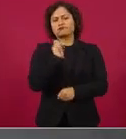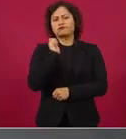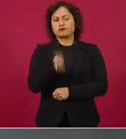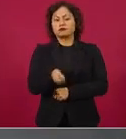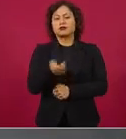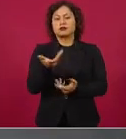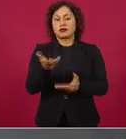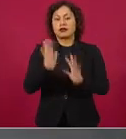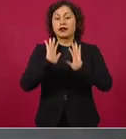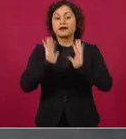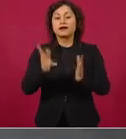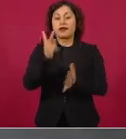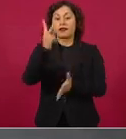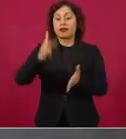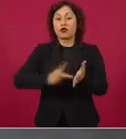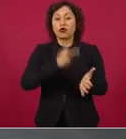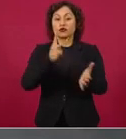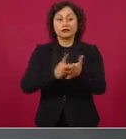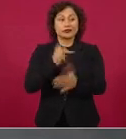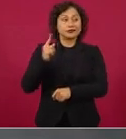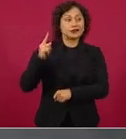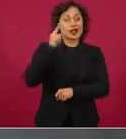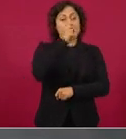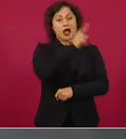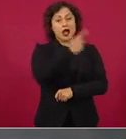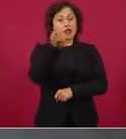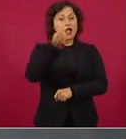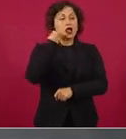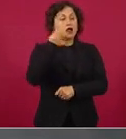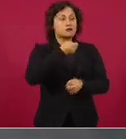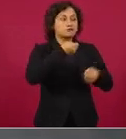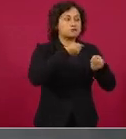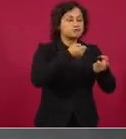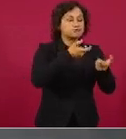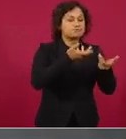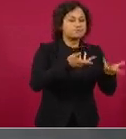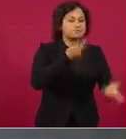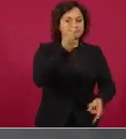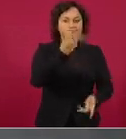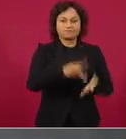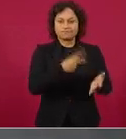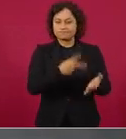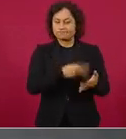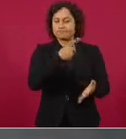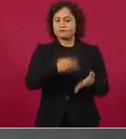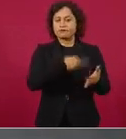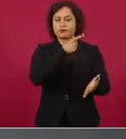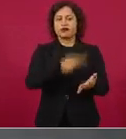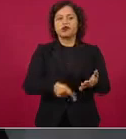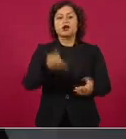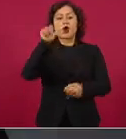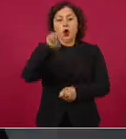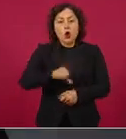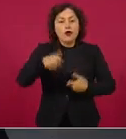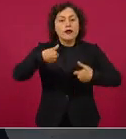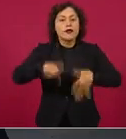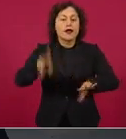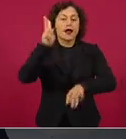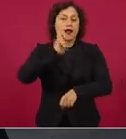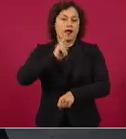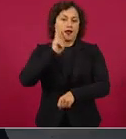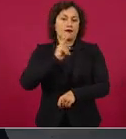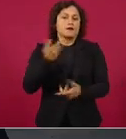dos veces conferencia de prensa, hoy vendrá una tercera posibilidad para saber sobre los